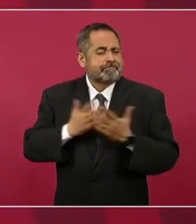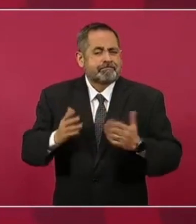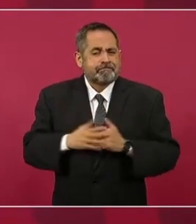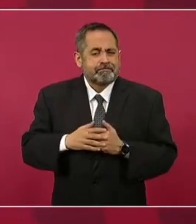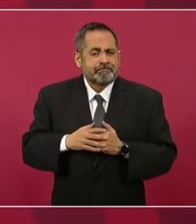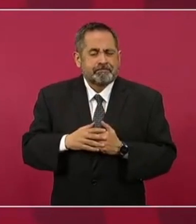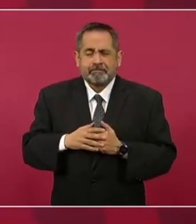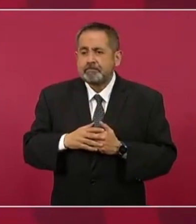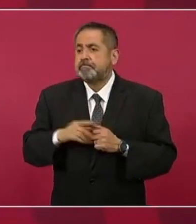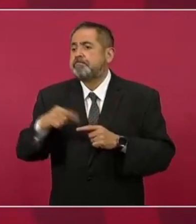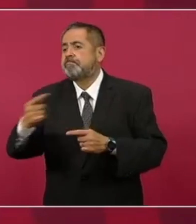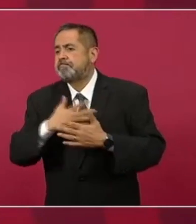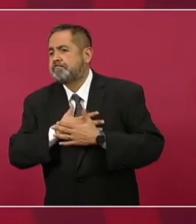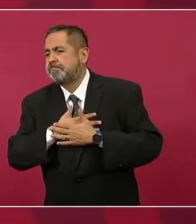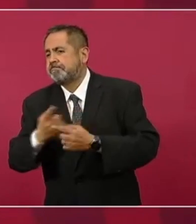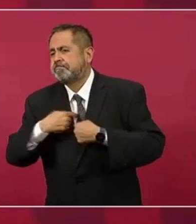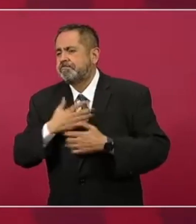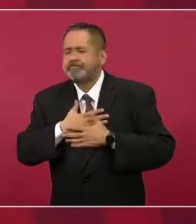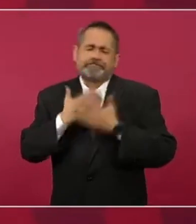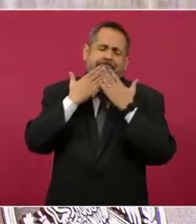mi recompensa.